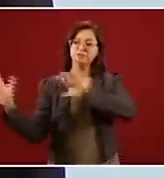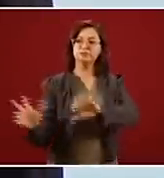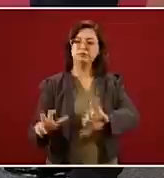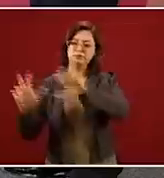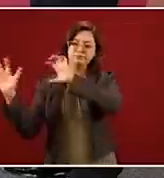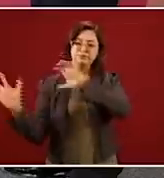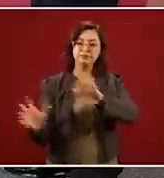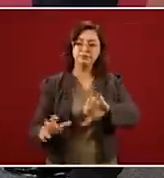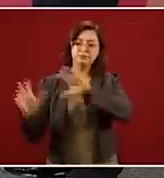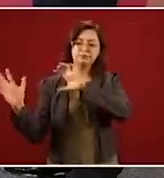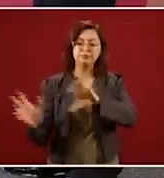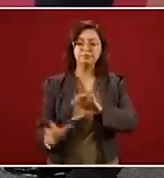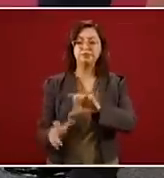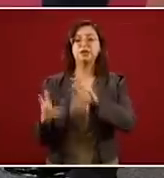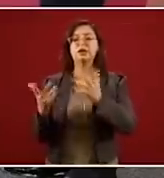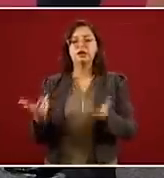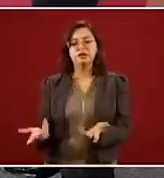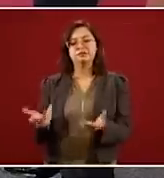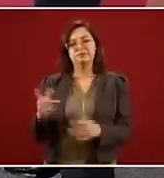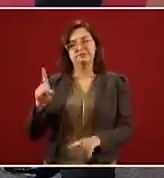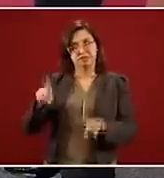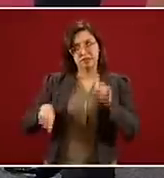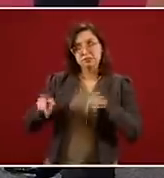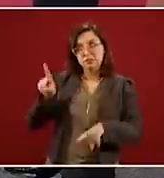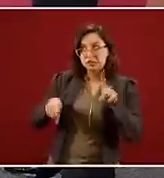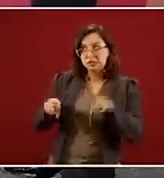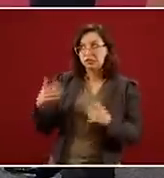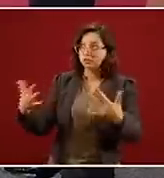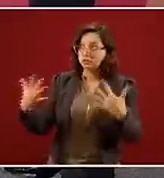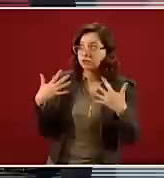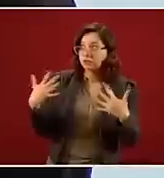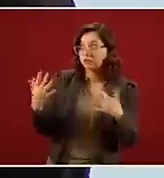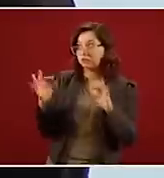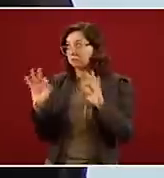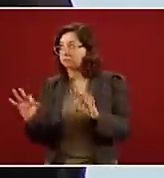tormentas, y bueno, dependemos de eso. Estamos proyectando